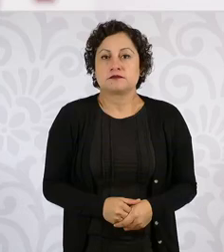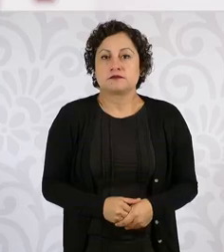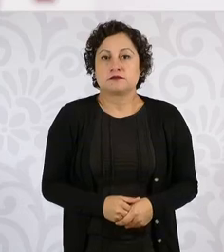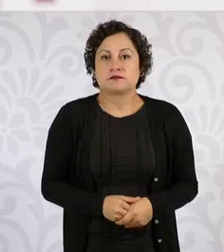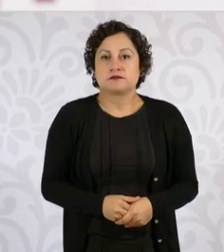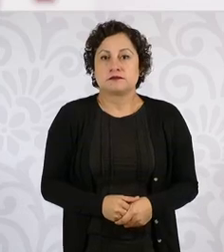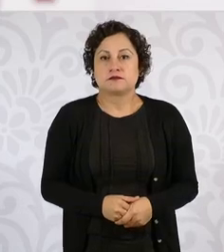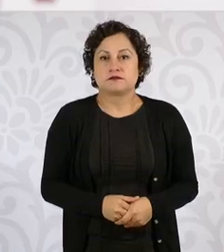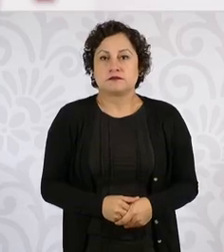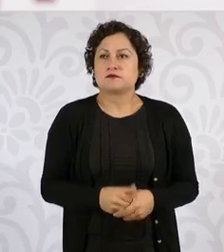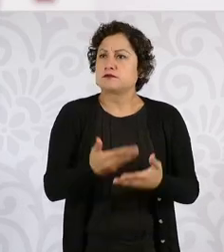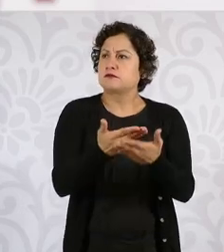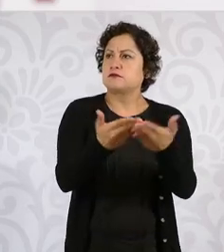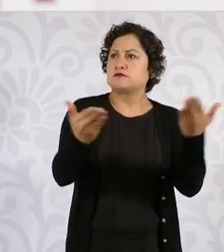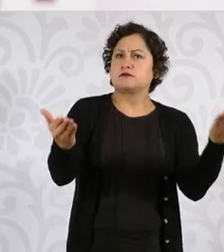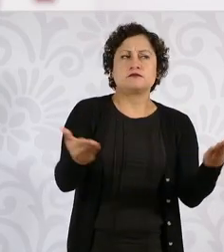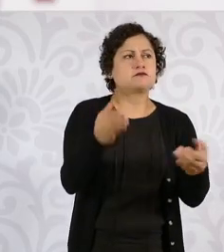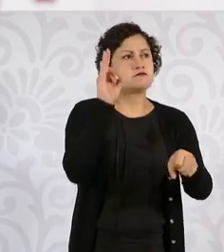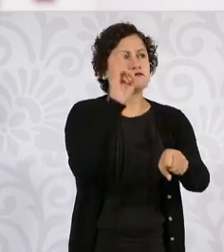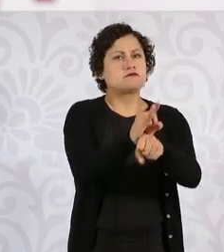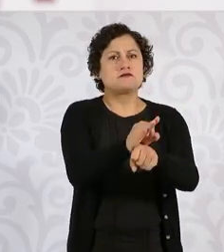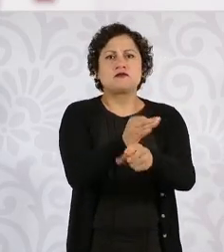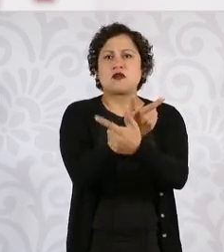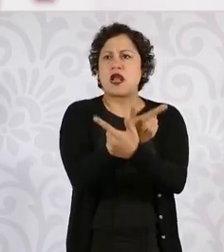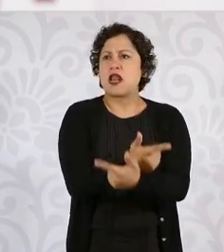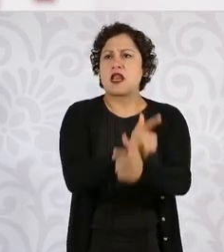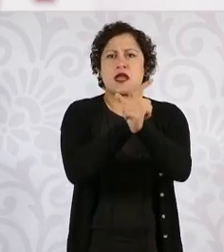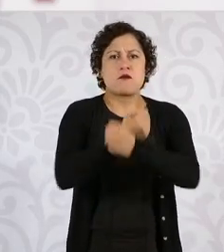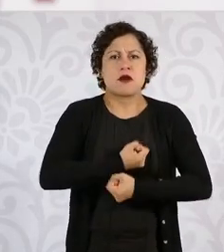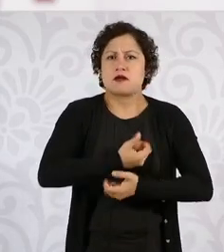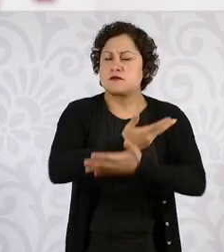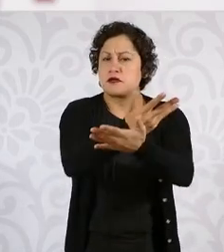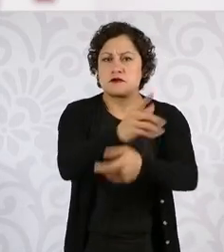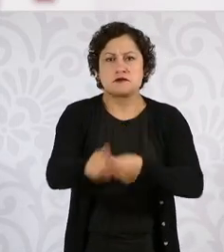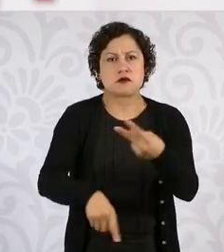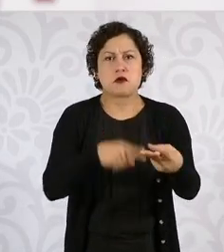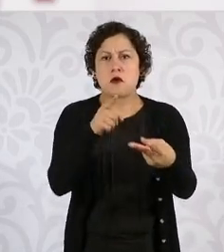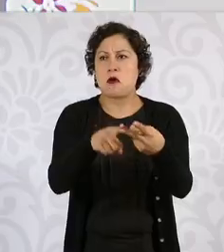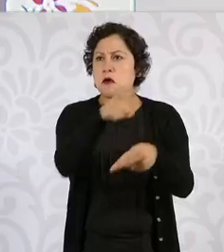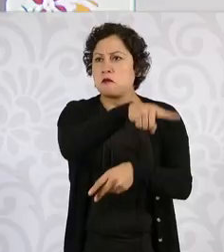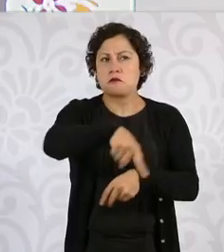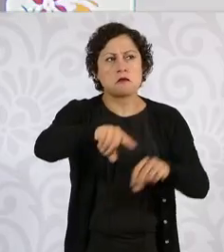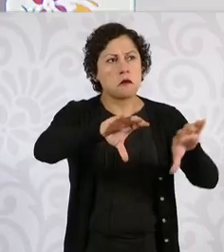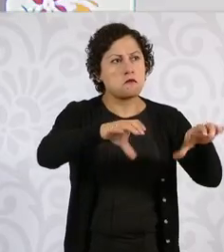Sí, hay libertad de expresión, hay libertad de reunión, hay libertad de manifestación.